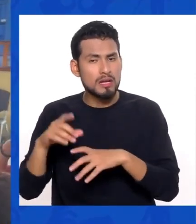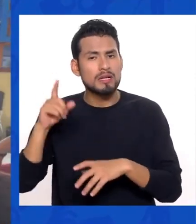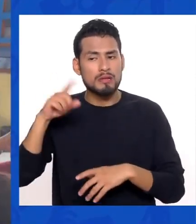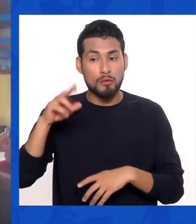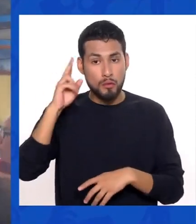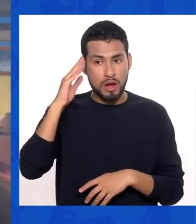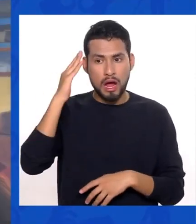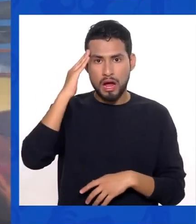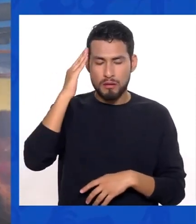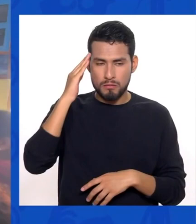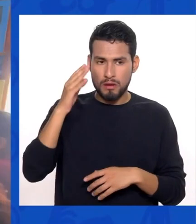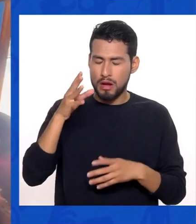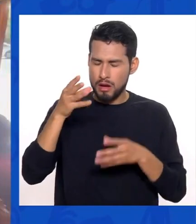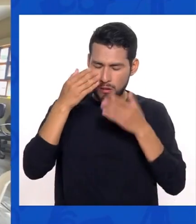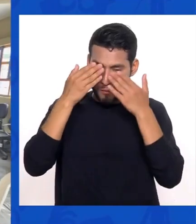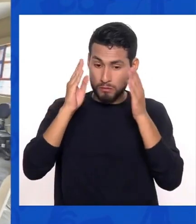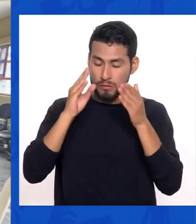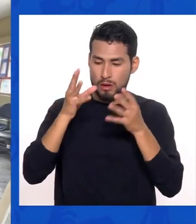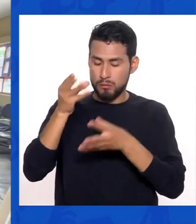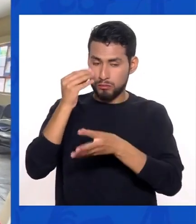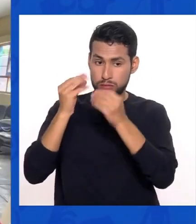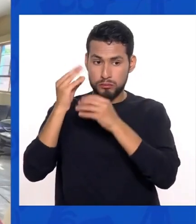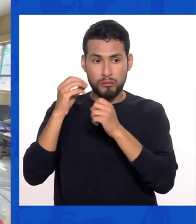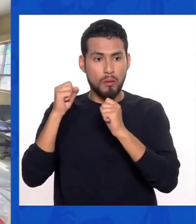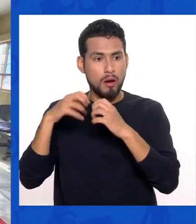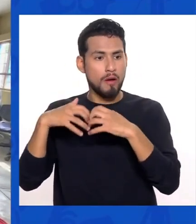fortalecerse pedagógicamente y